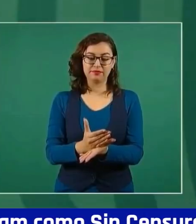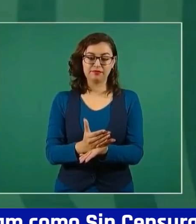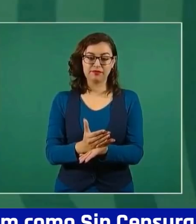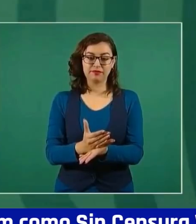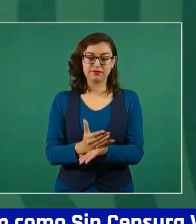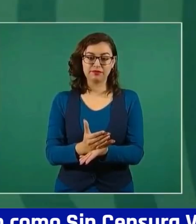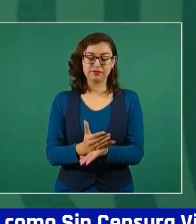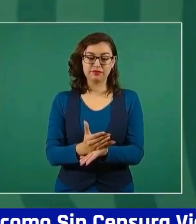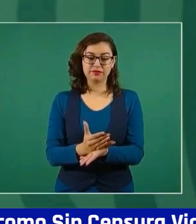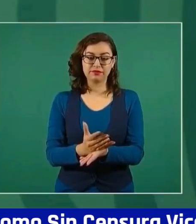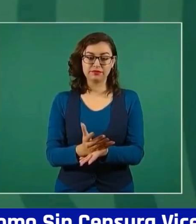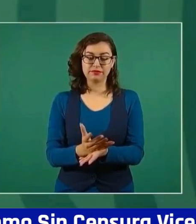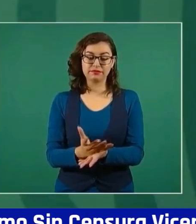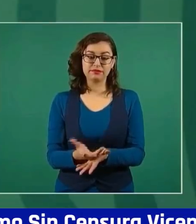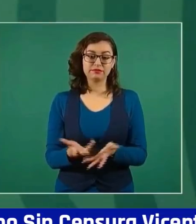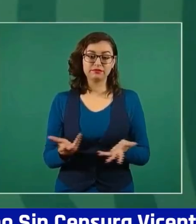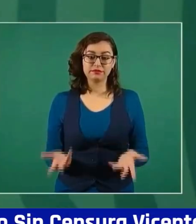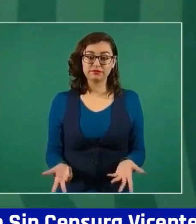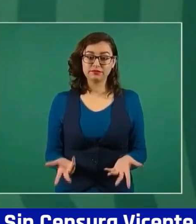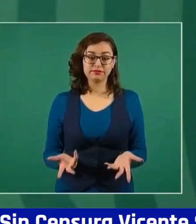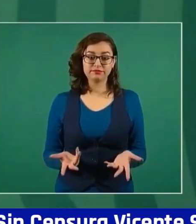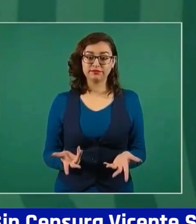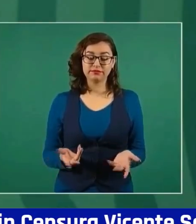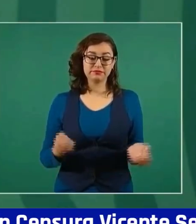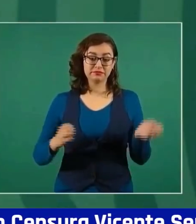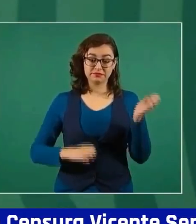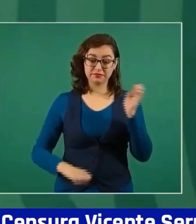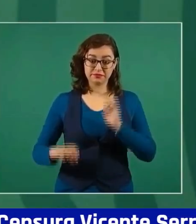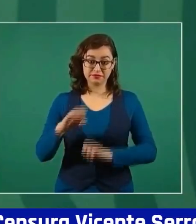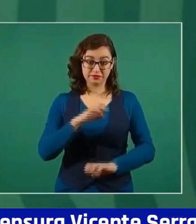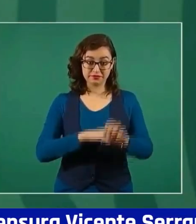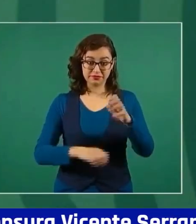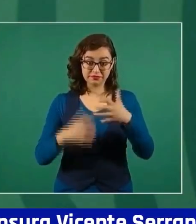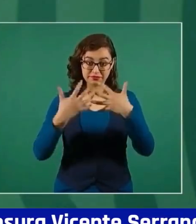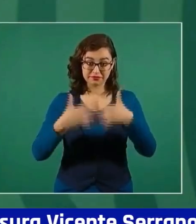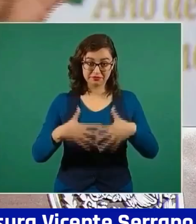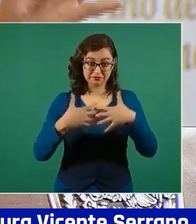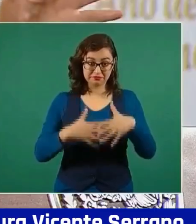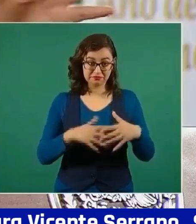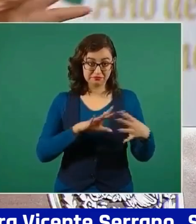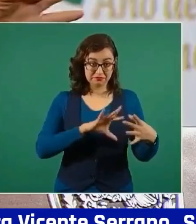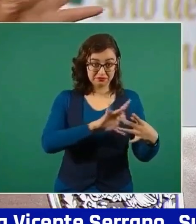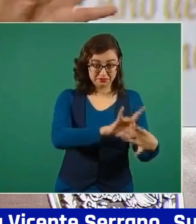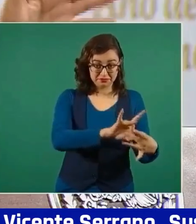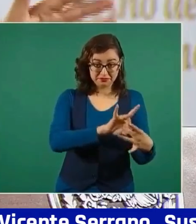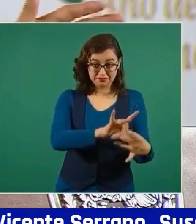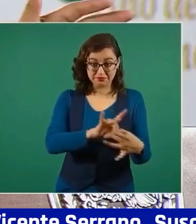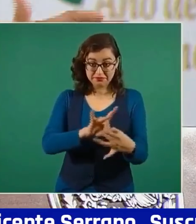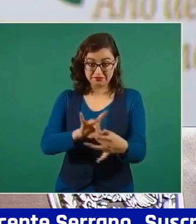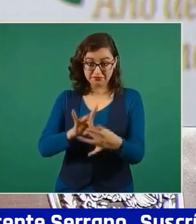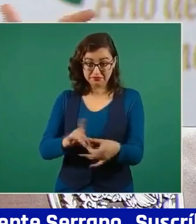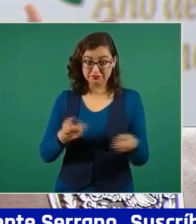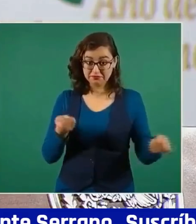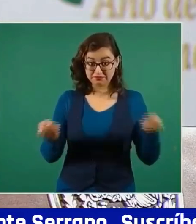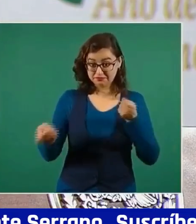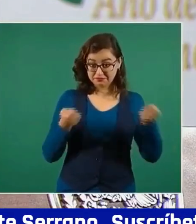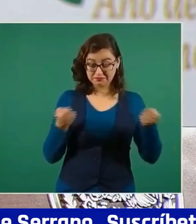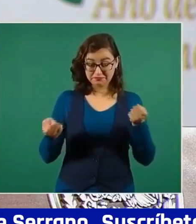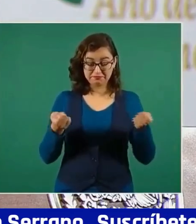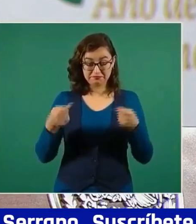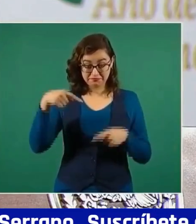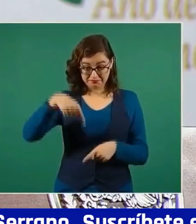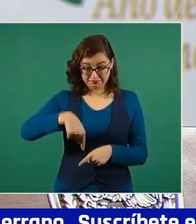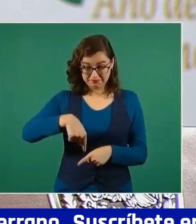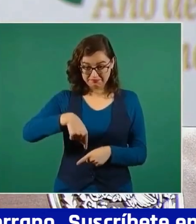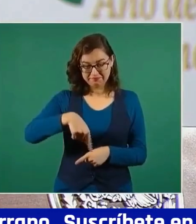Ya no son estas empresas las que dominan